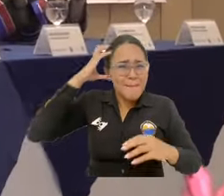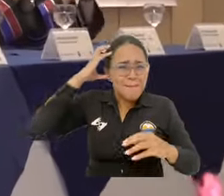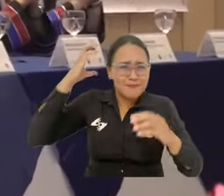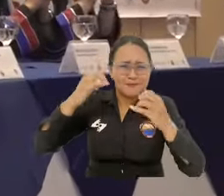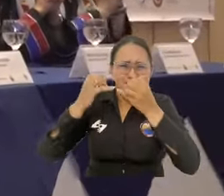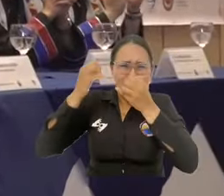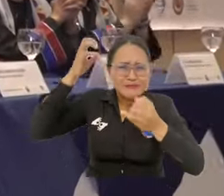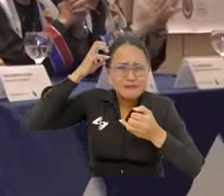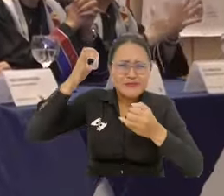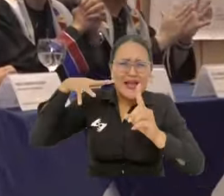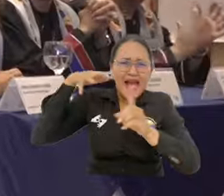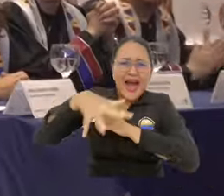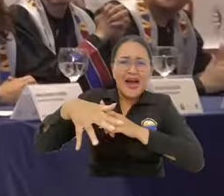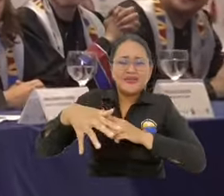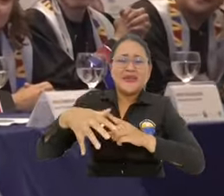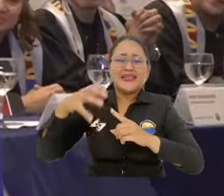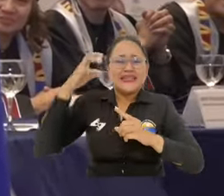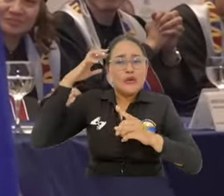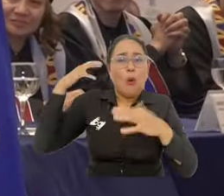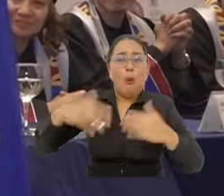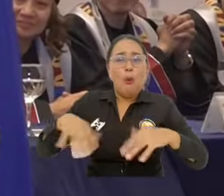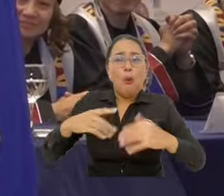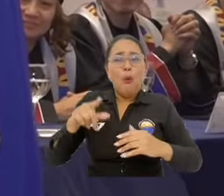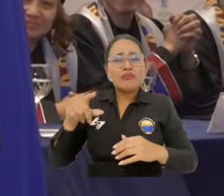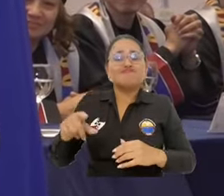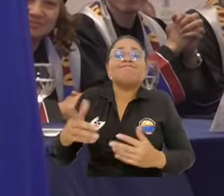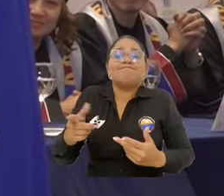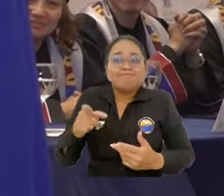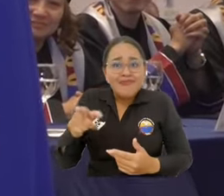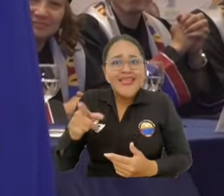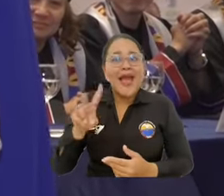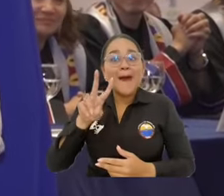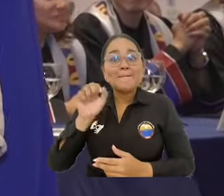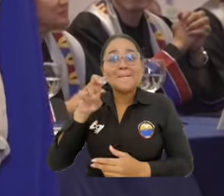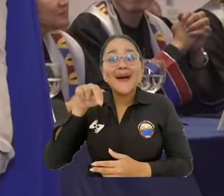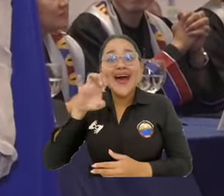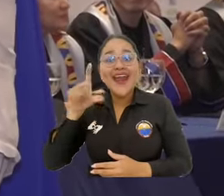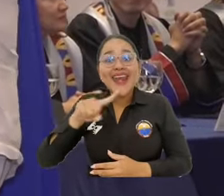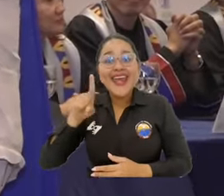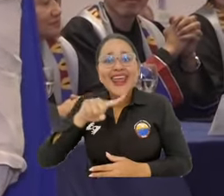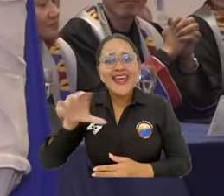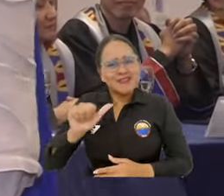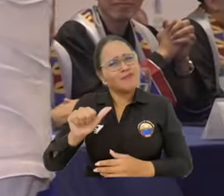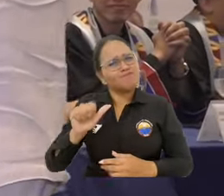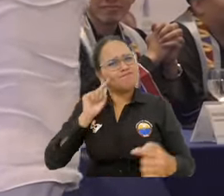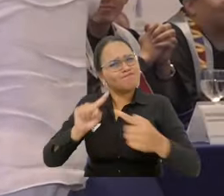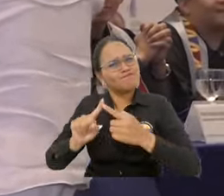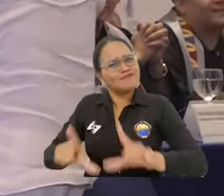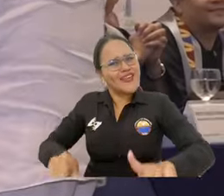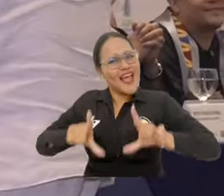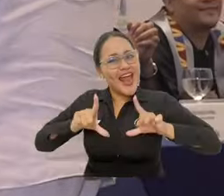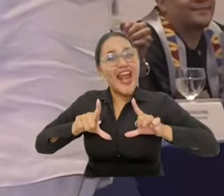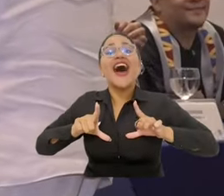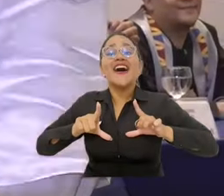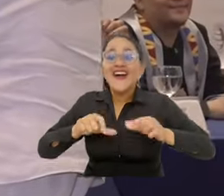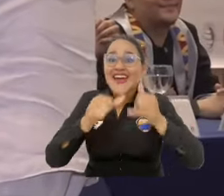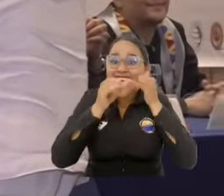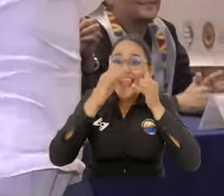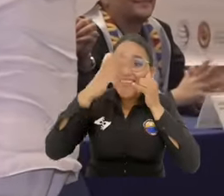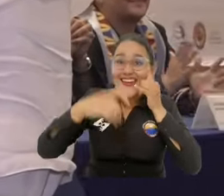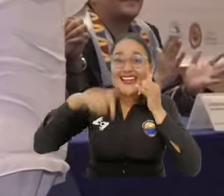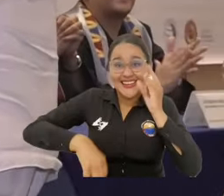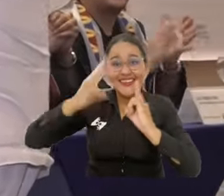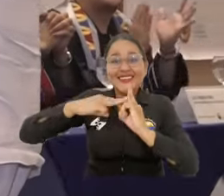aneurisma cerebral, Vanessa Hernández Espejo subió al escenario a recibir su título profesional como ingeniera industrial de